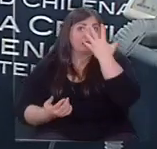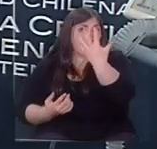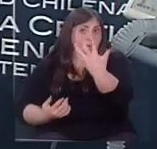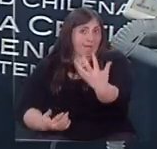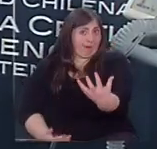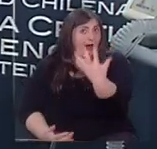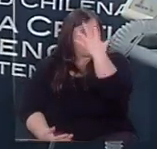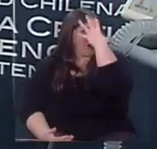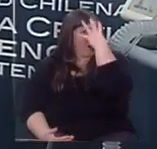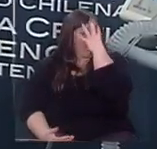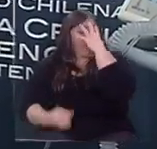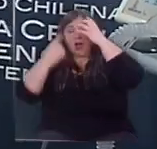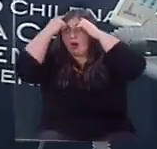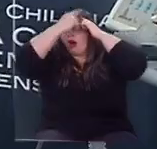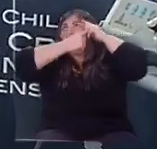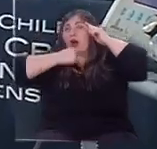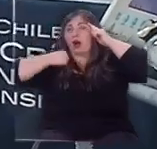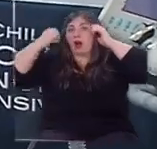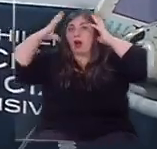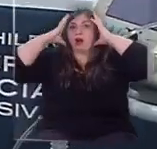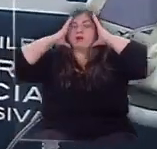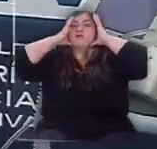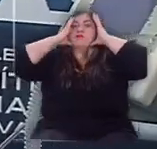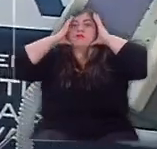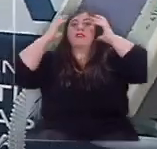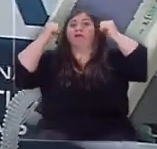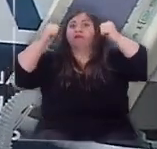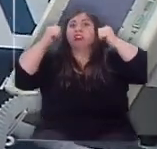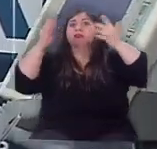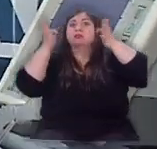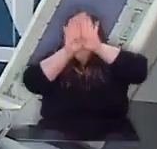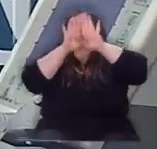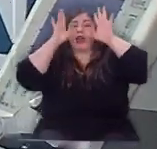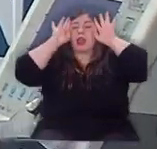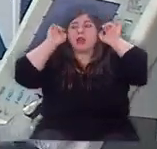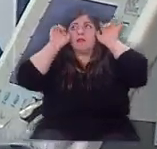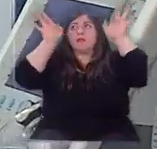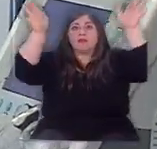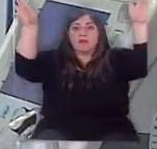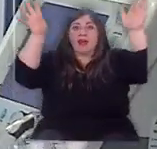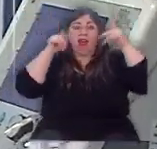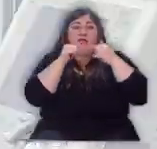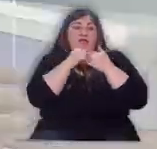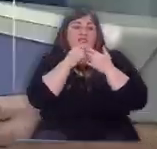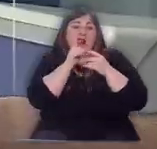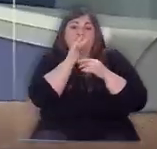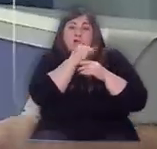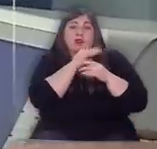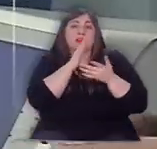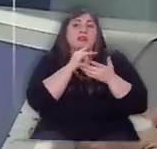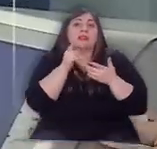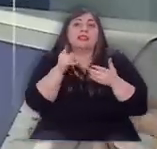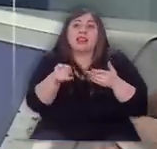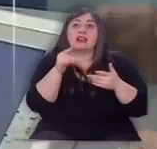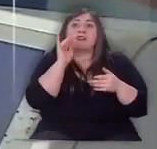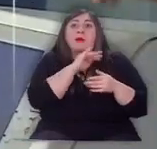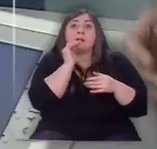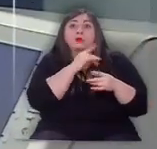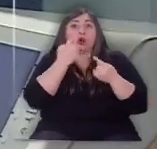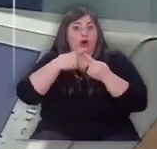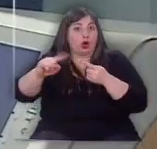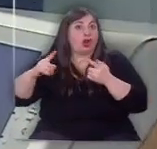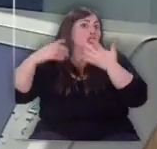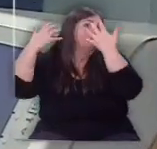máscara de cara completa, bien sellada para que no haya filtraciones hacia el exterior. Y acá vamos a usar